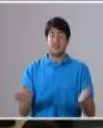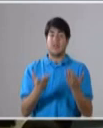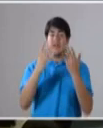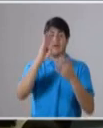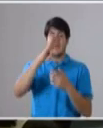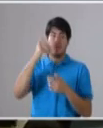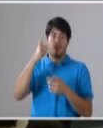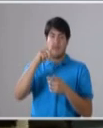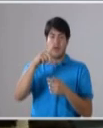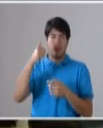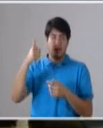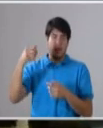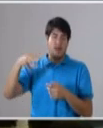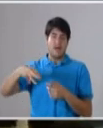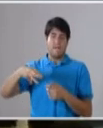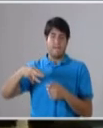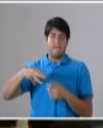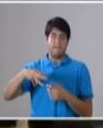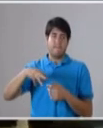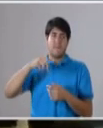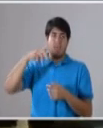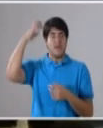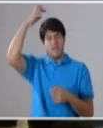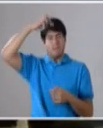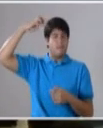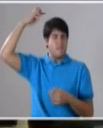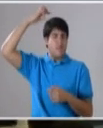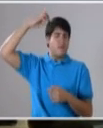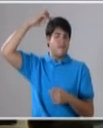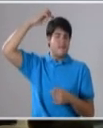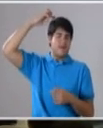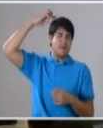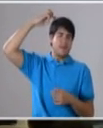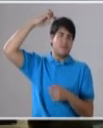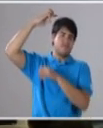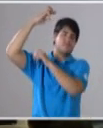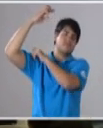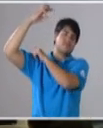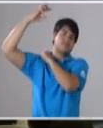era profeta pagado a sueldo, mercenario,